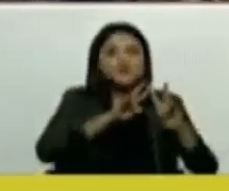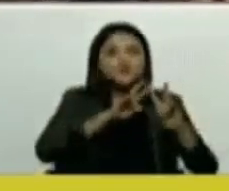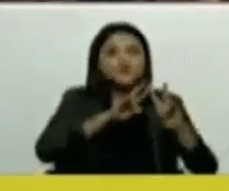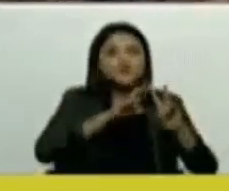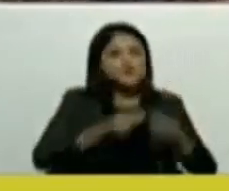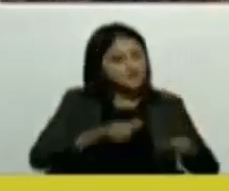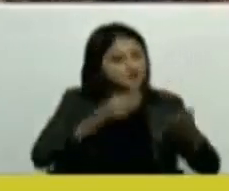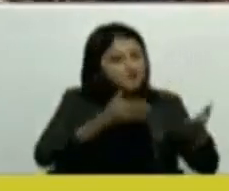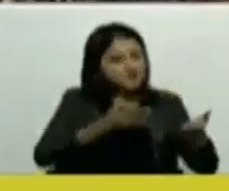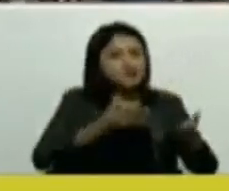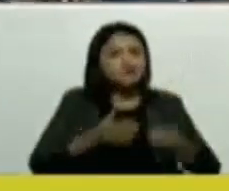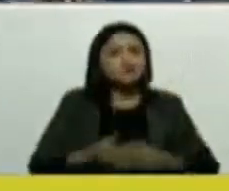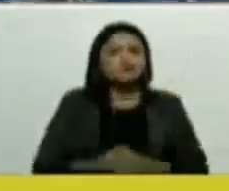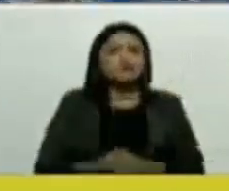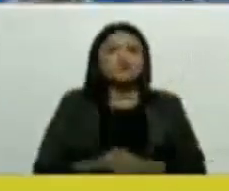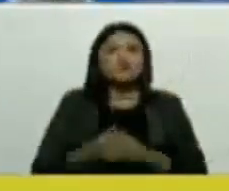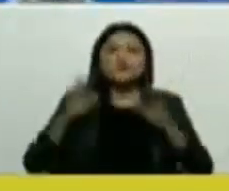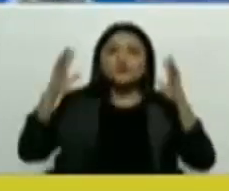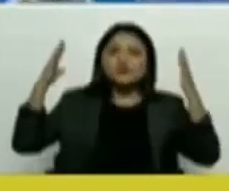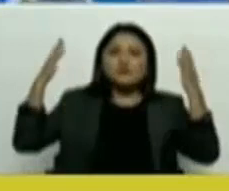una vivienda para ellos.